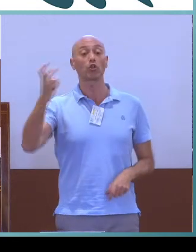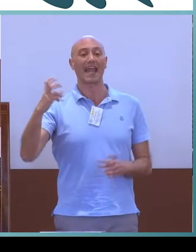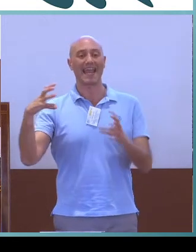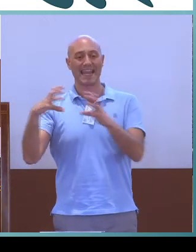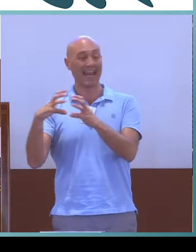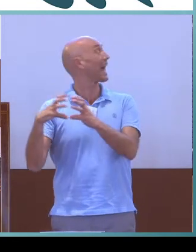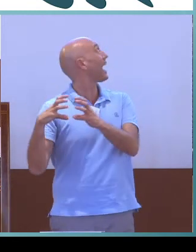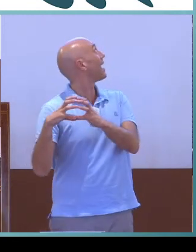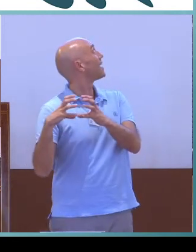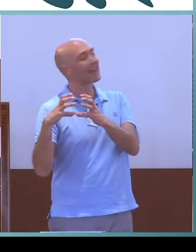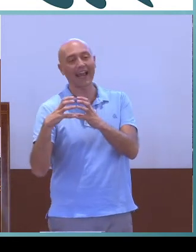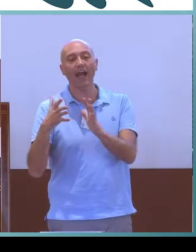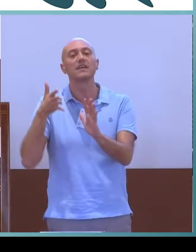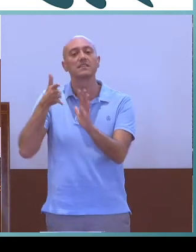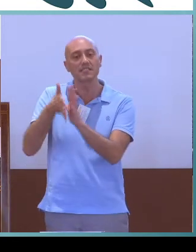perdón,